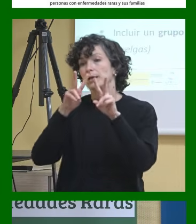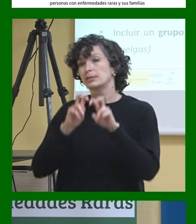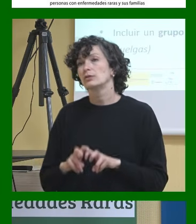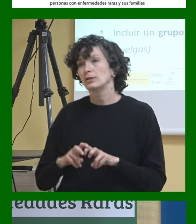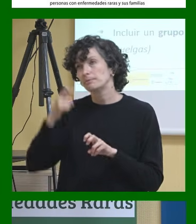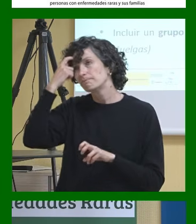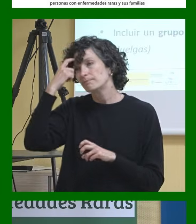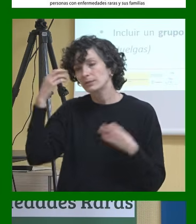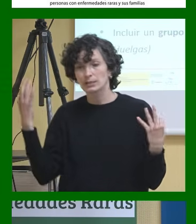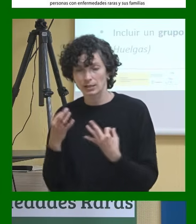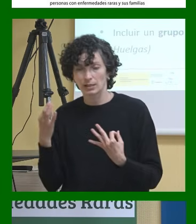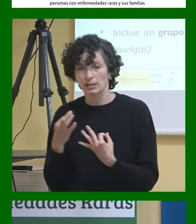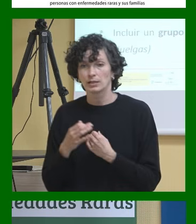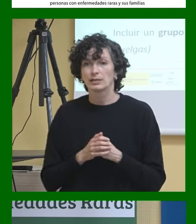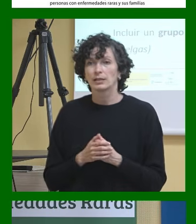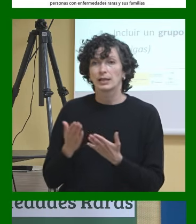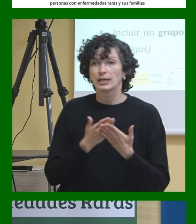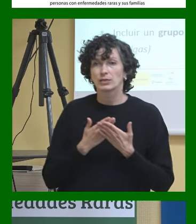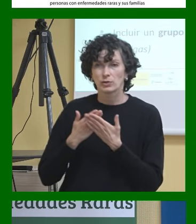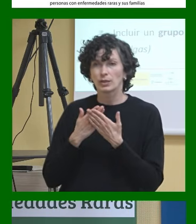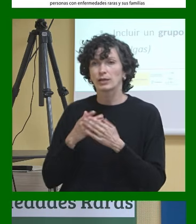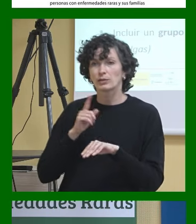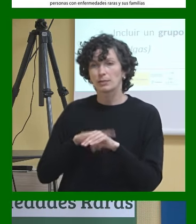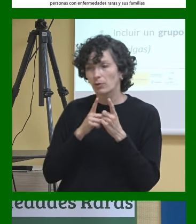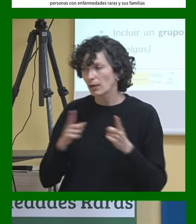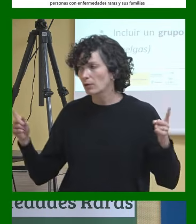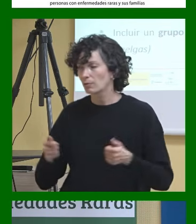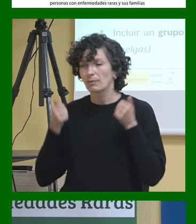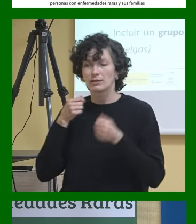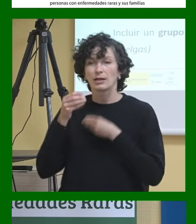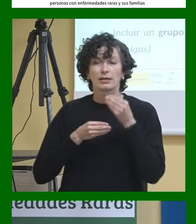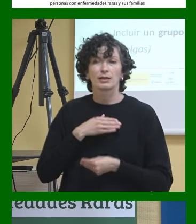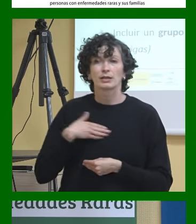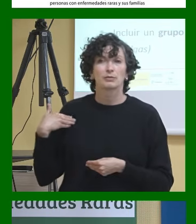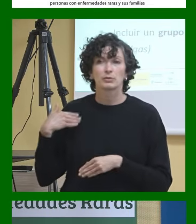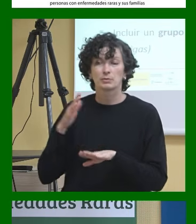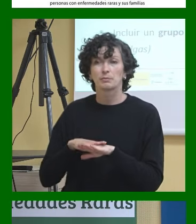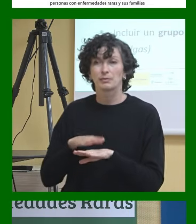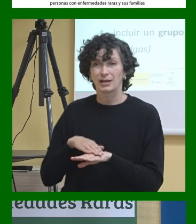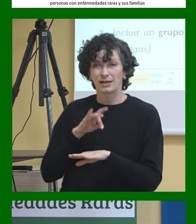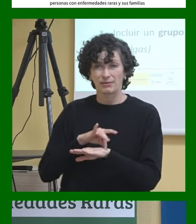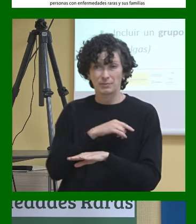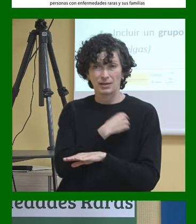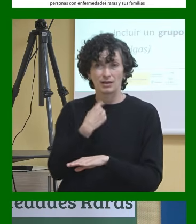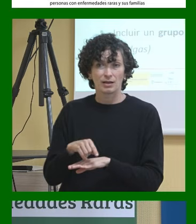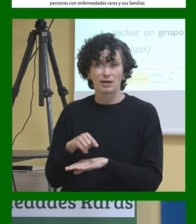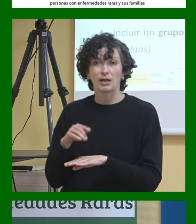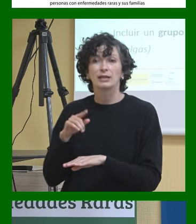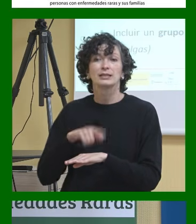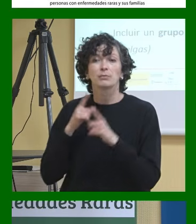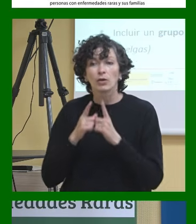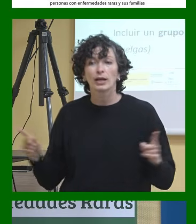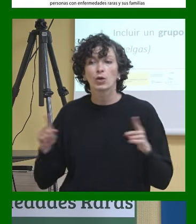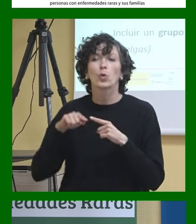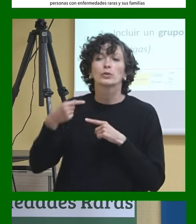futuras? Nos gustaría realizar un estudio más longitudinal para comprender el efecto del FAPA a largo plazo.